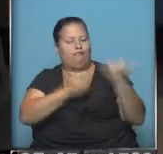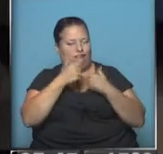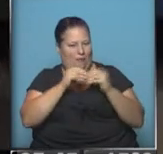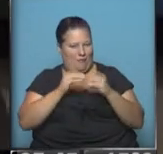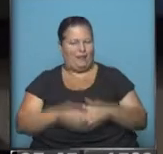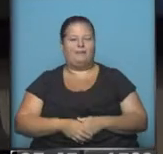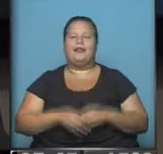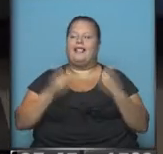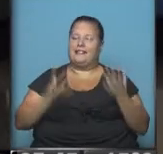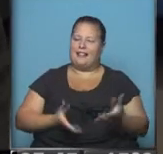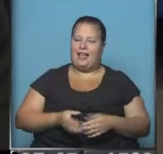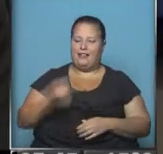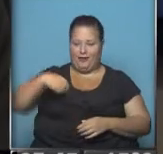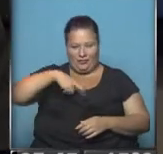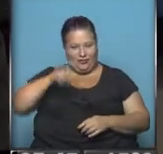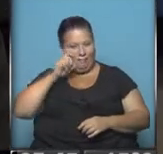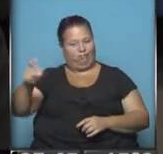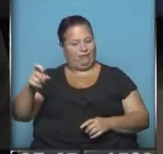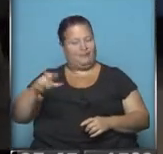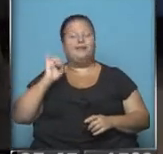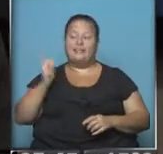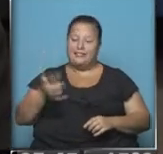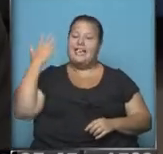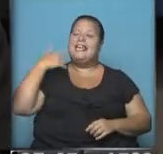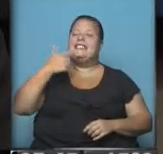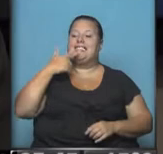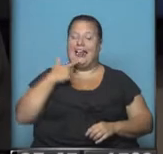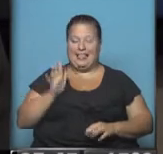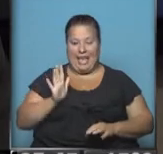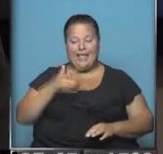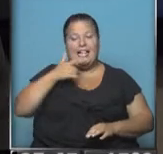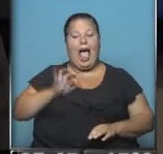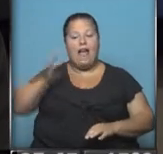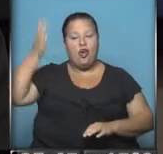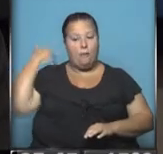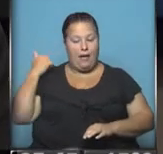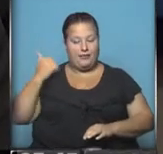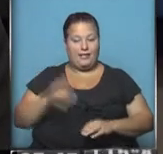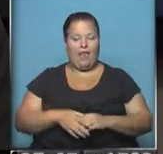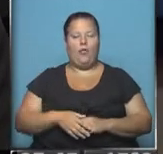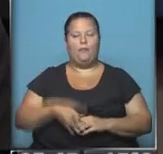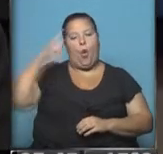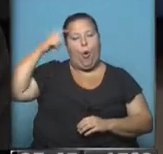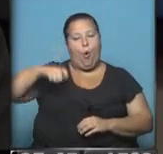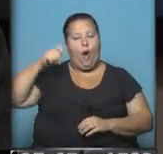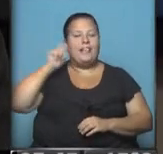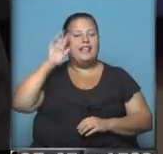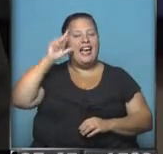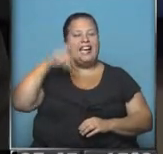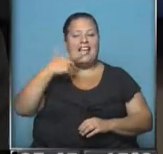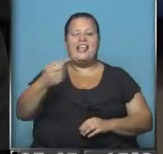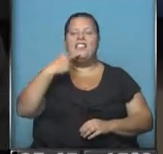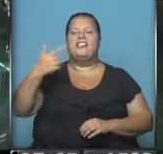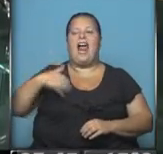nosotros dos fue en septiembre a septiembre año pasado el juez griesa declaró argentina